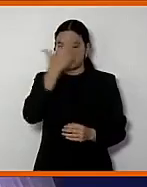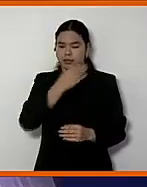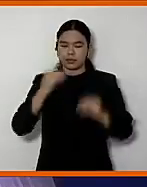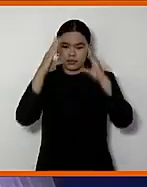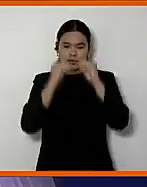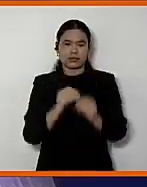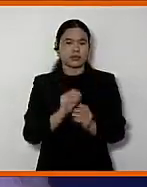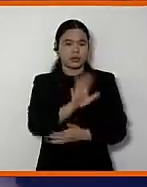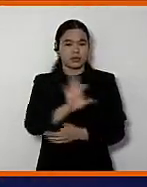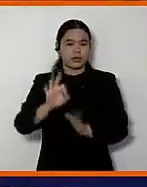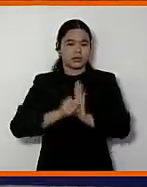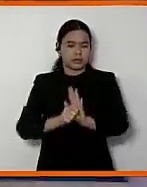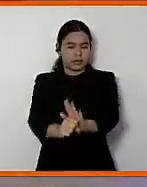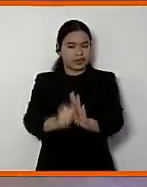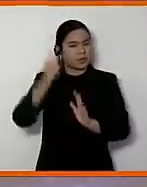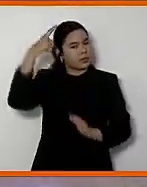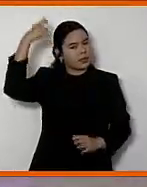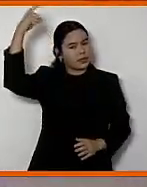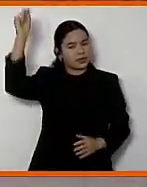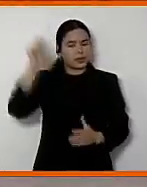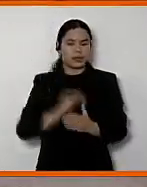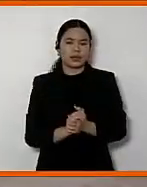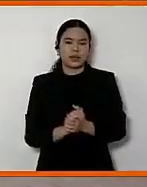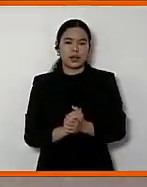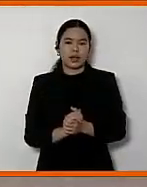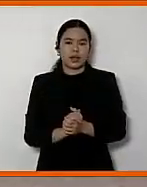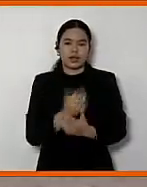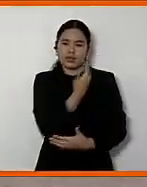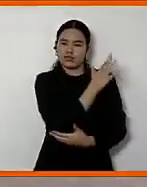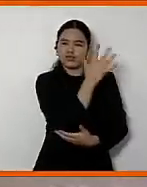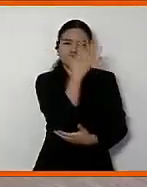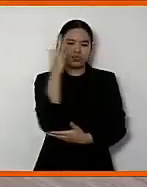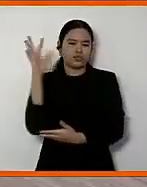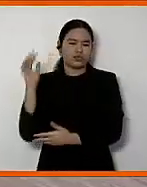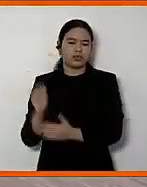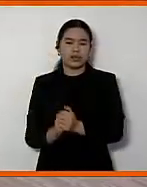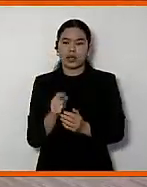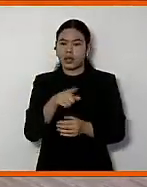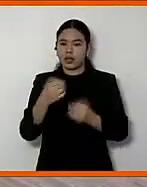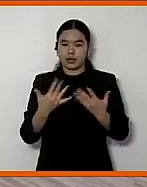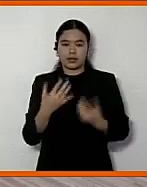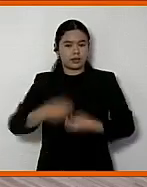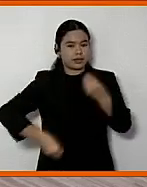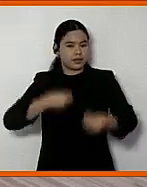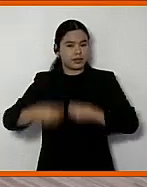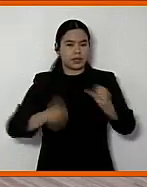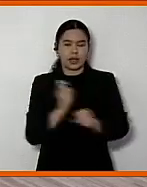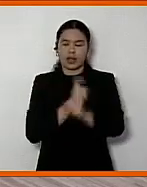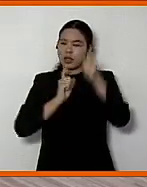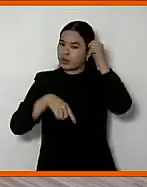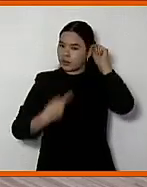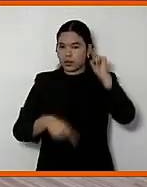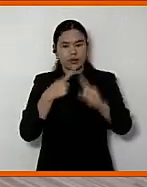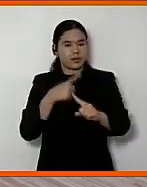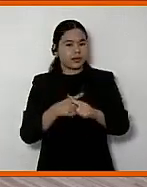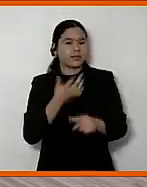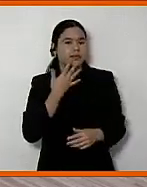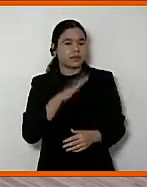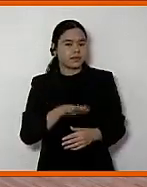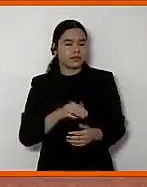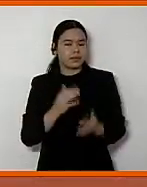noche es el 59 con su símbolo de sueños selva pero si estás esperando le trae ganadora de multi x atentos porque esta